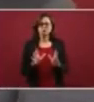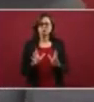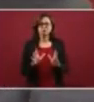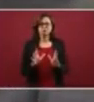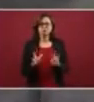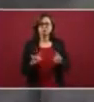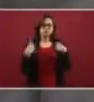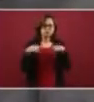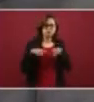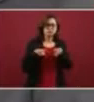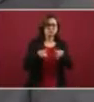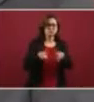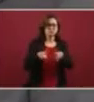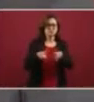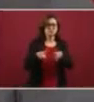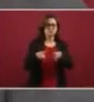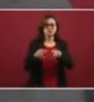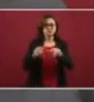se amplía la brecha